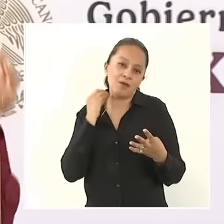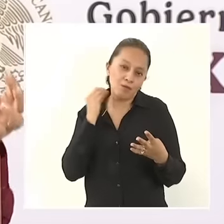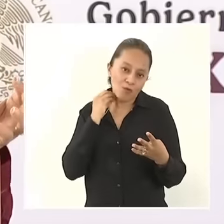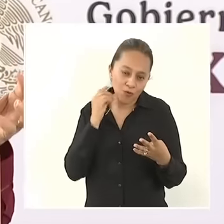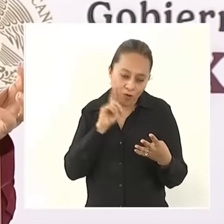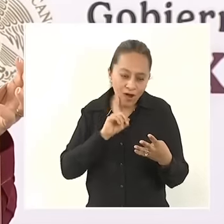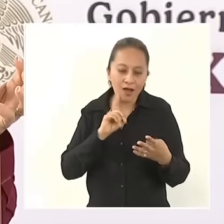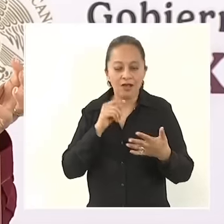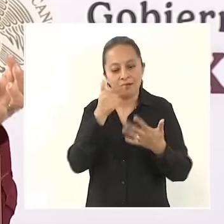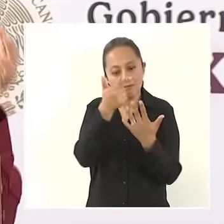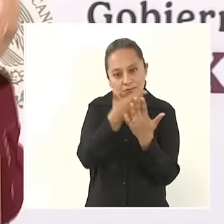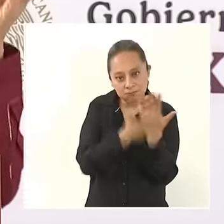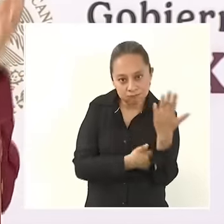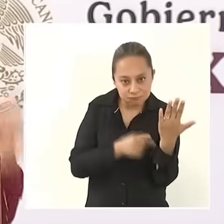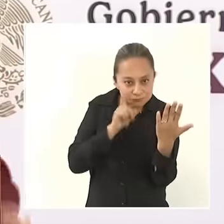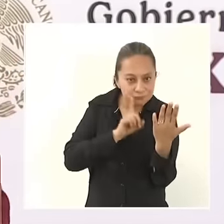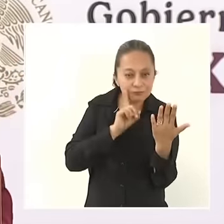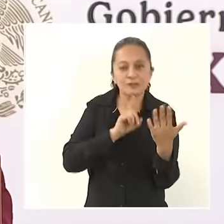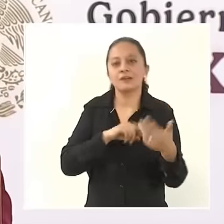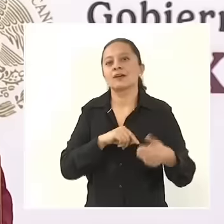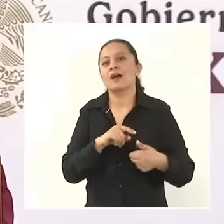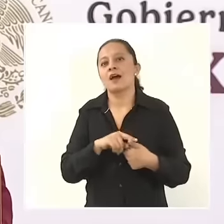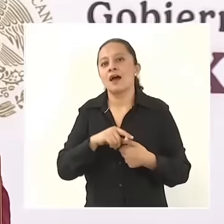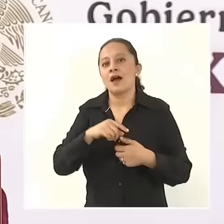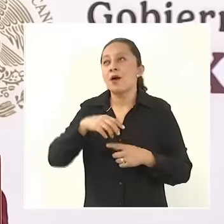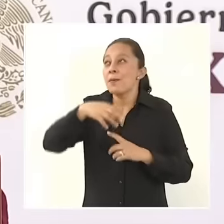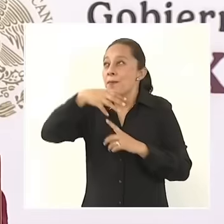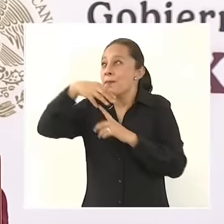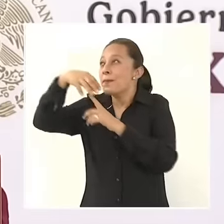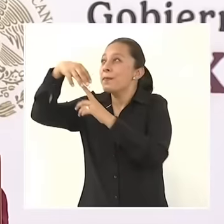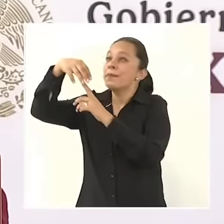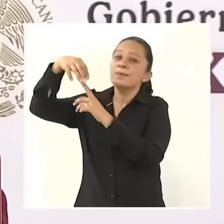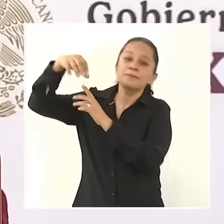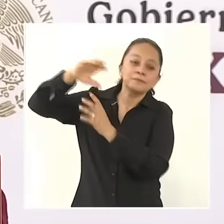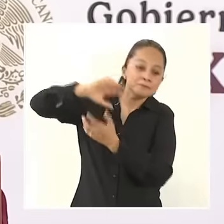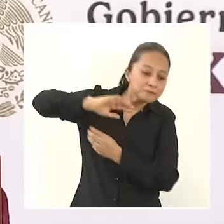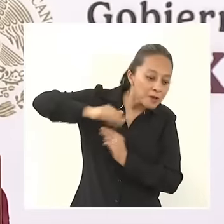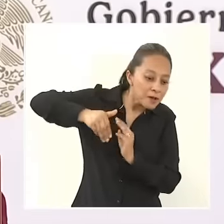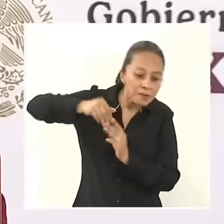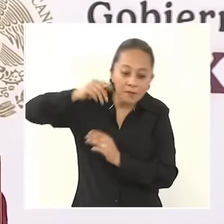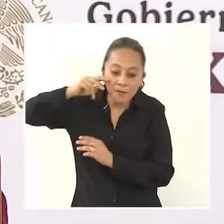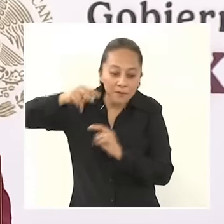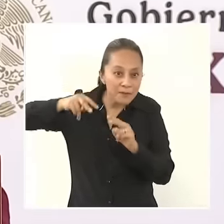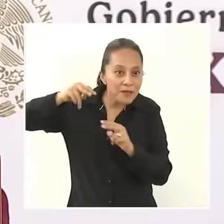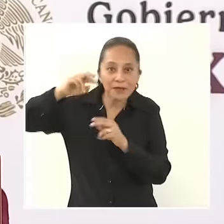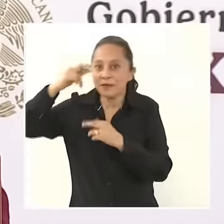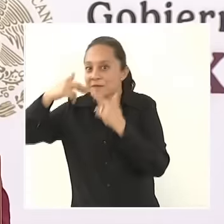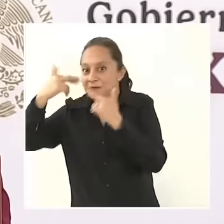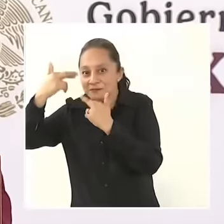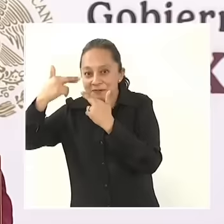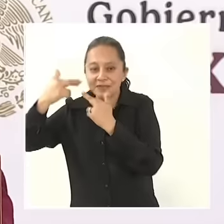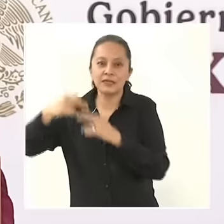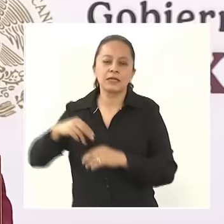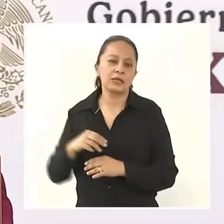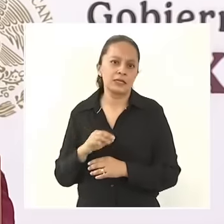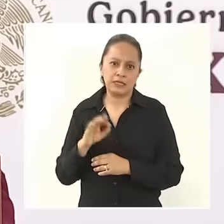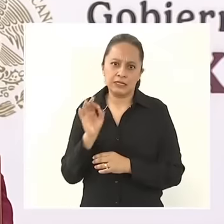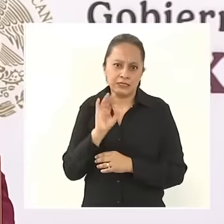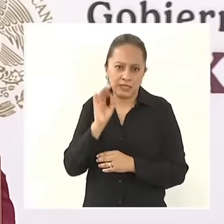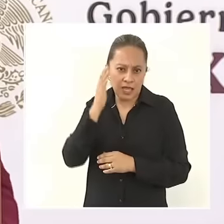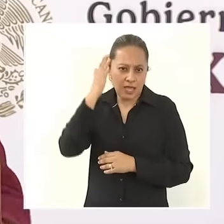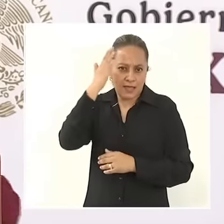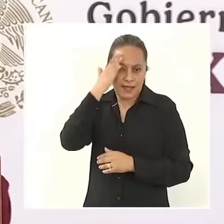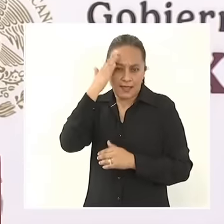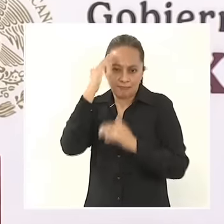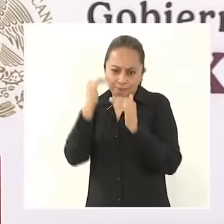ser contadoras, podemos ser astronautas, podemos ser hasta comandantas supremas de las